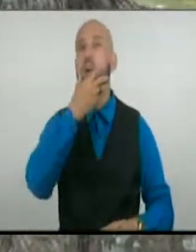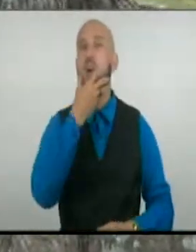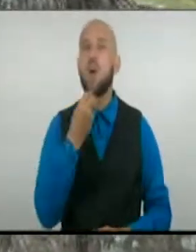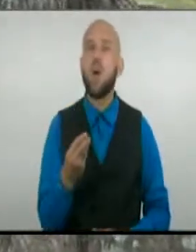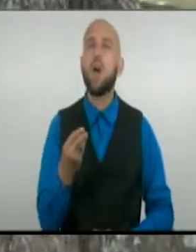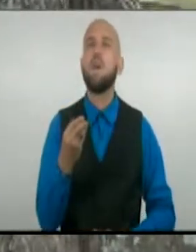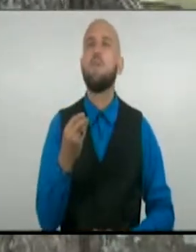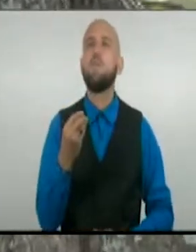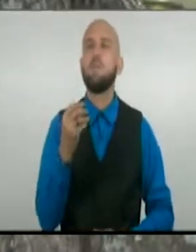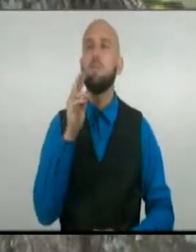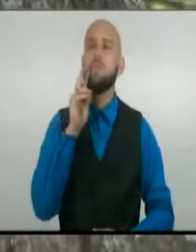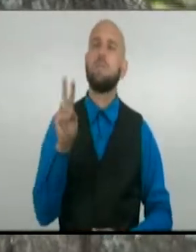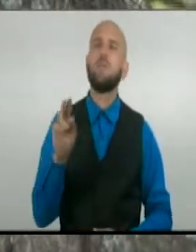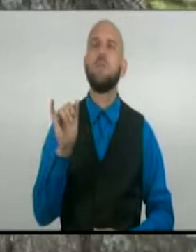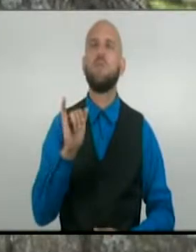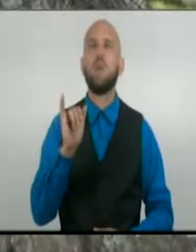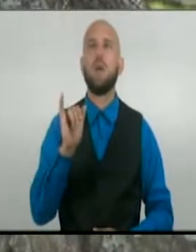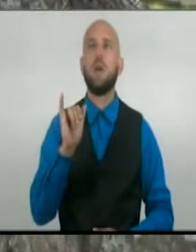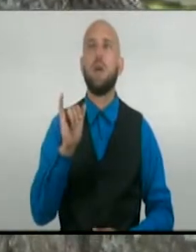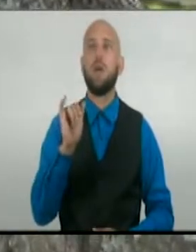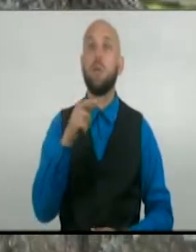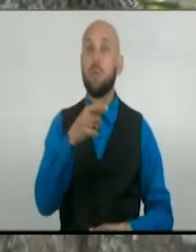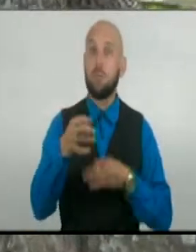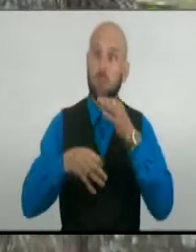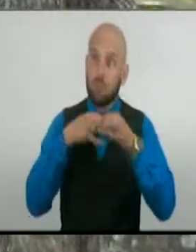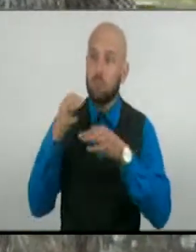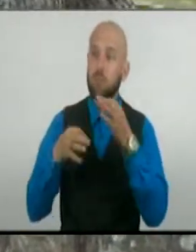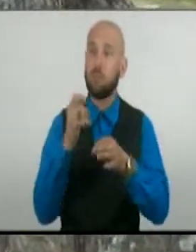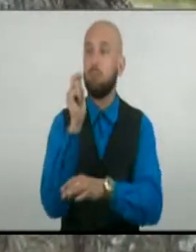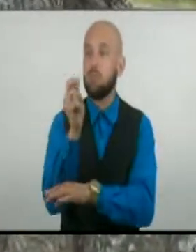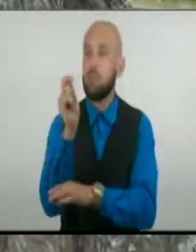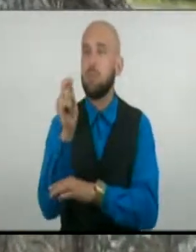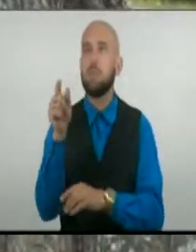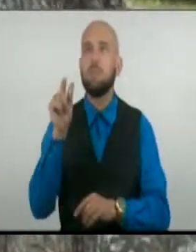se sensibiliza con estos aspectos de